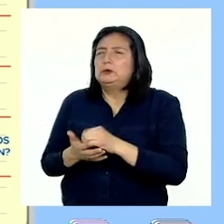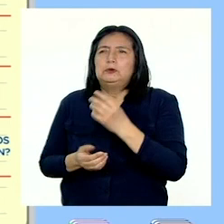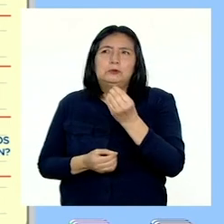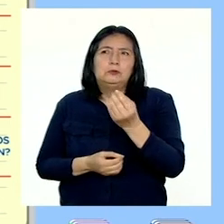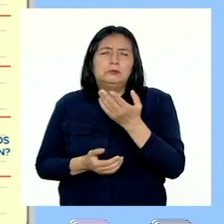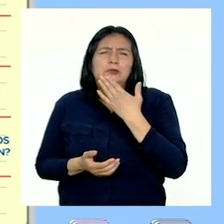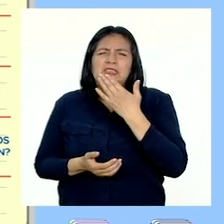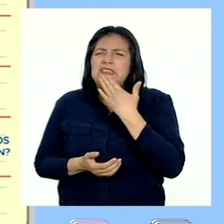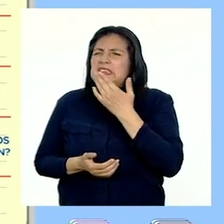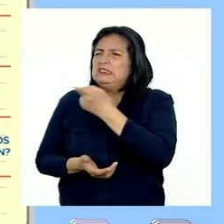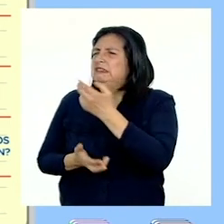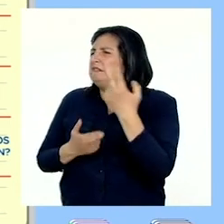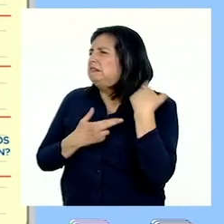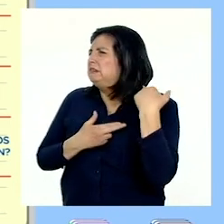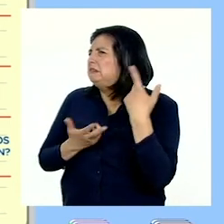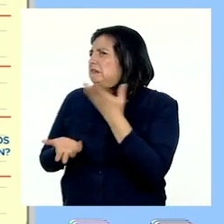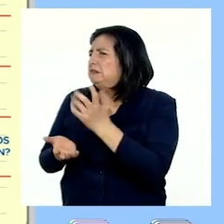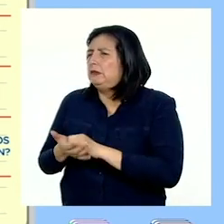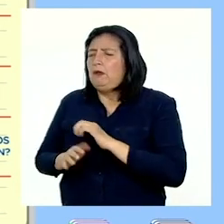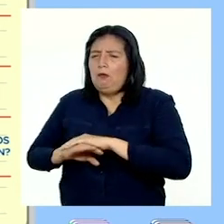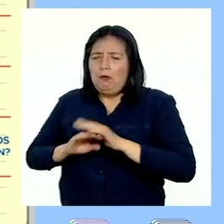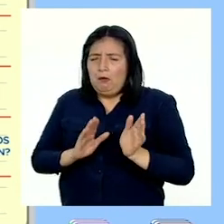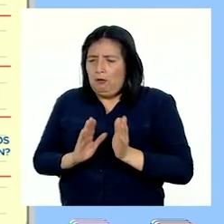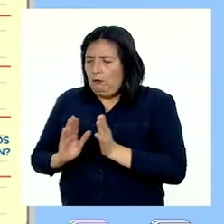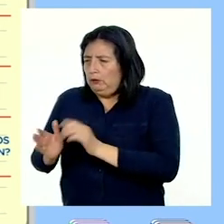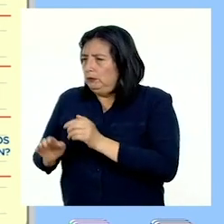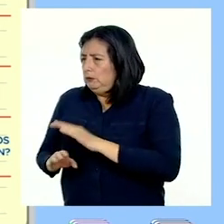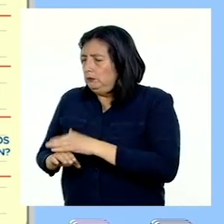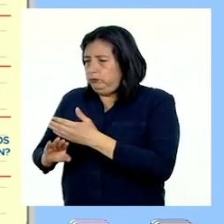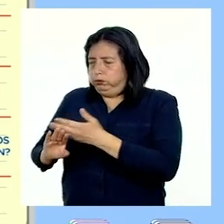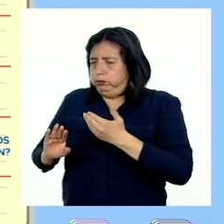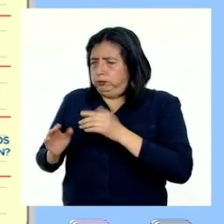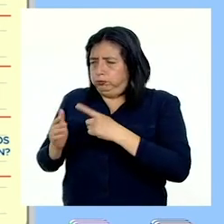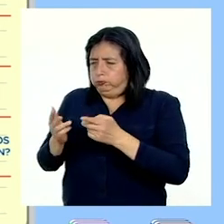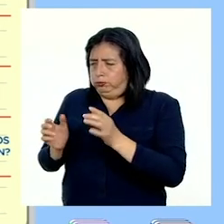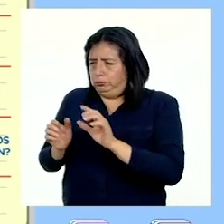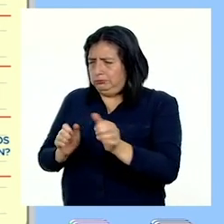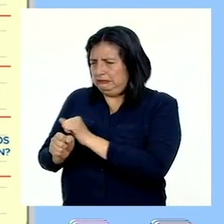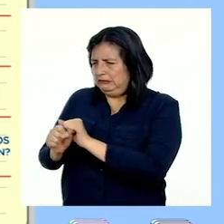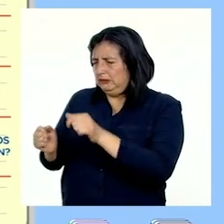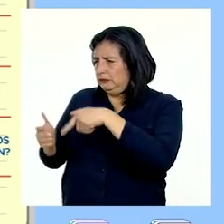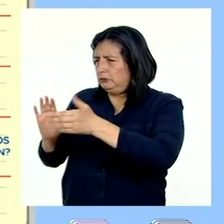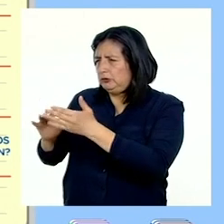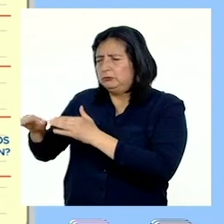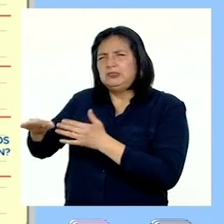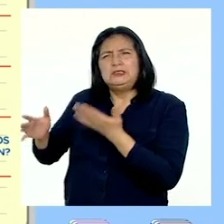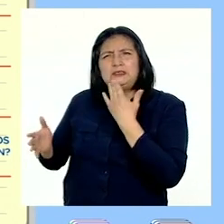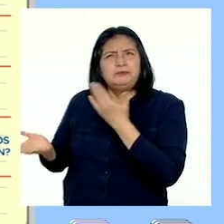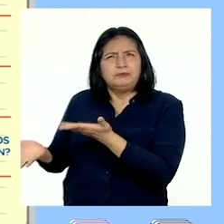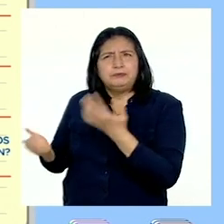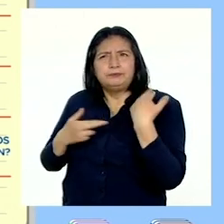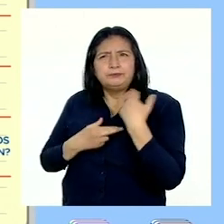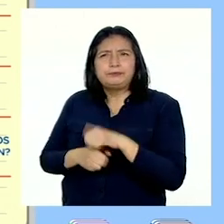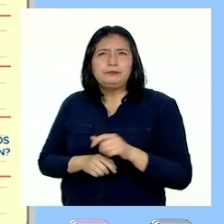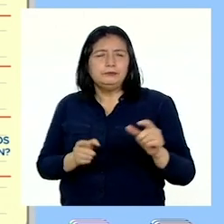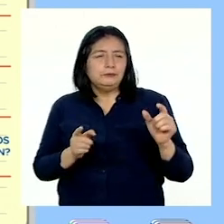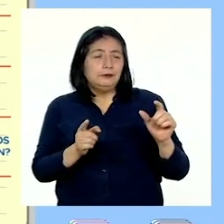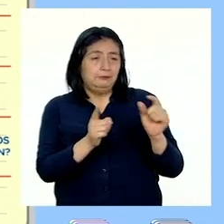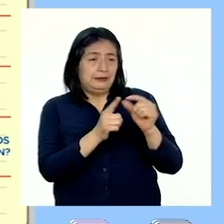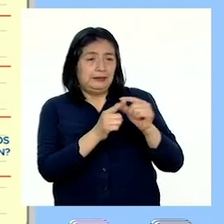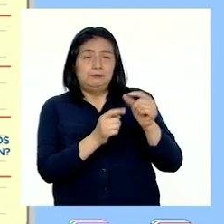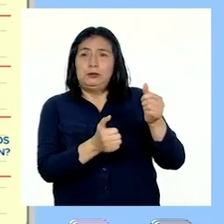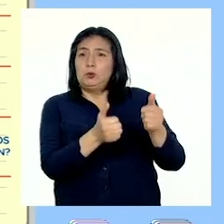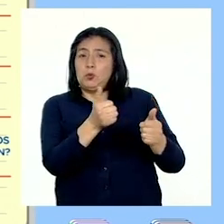en ¿quién es responsable del plan de prevención de desastres de una localidad? La palabra